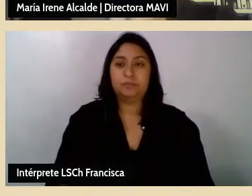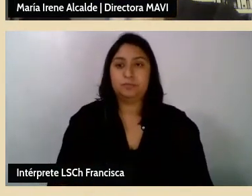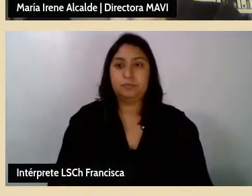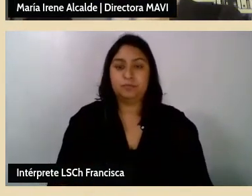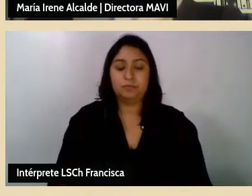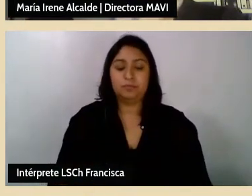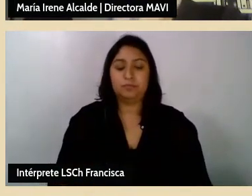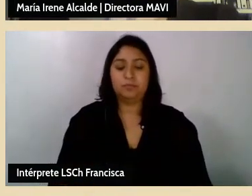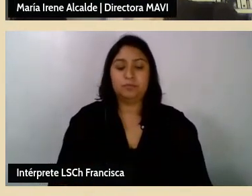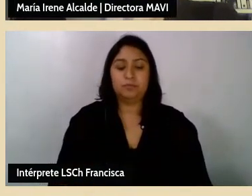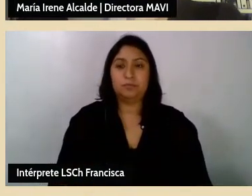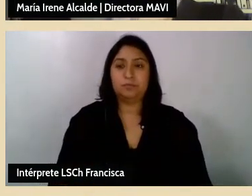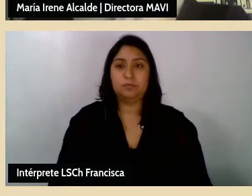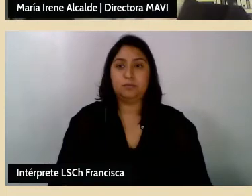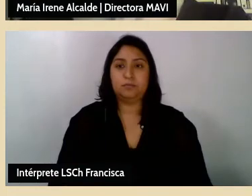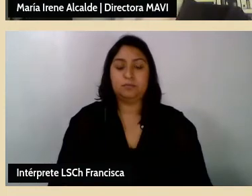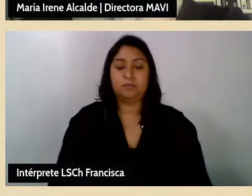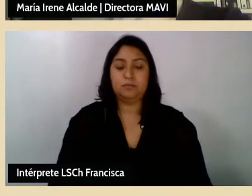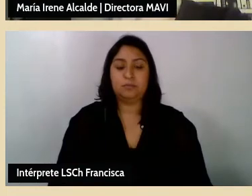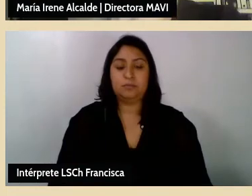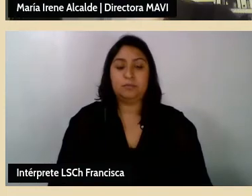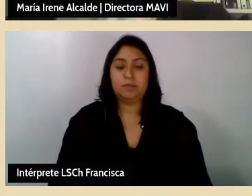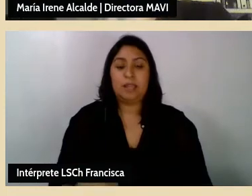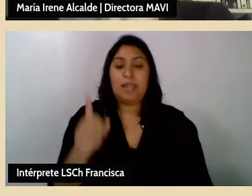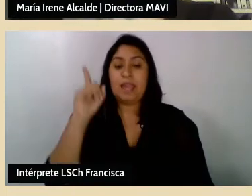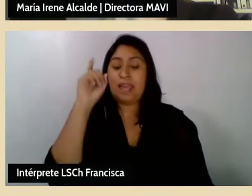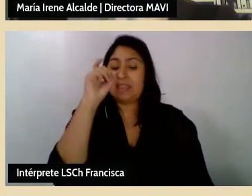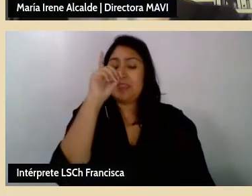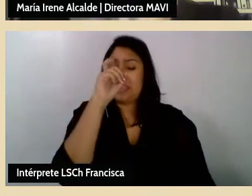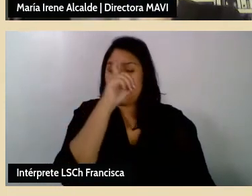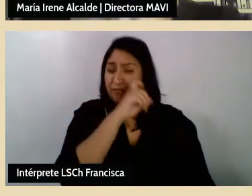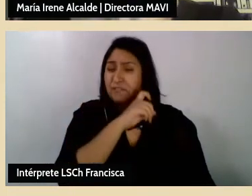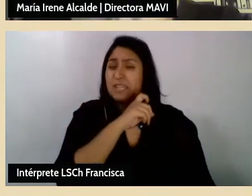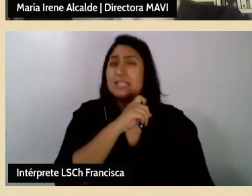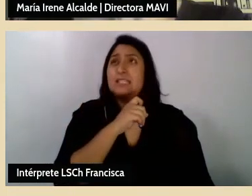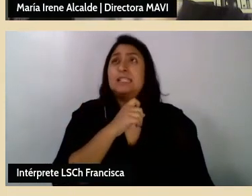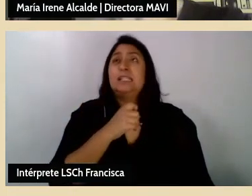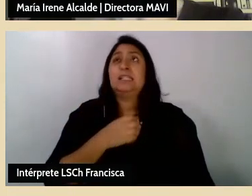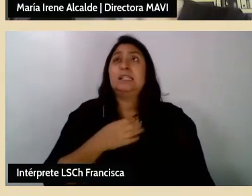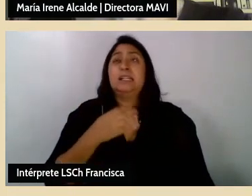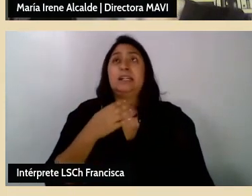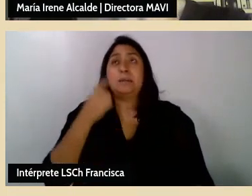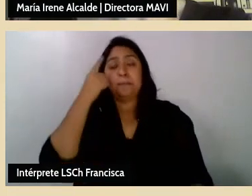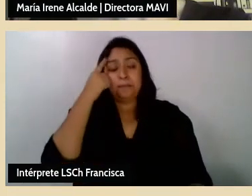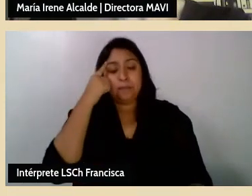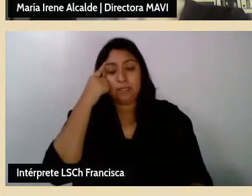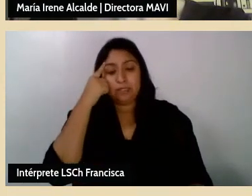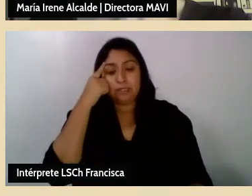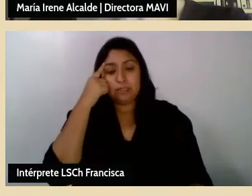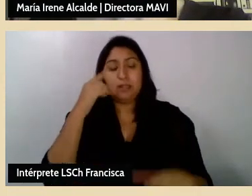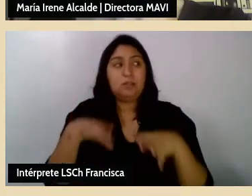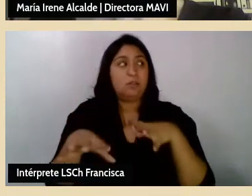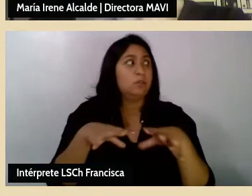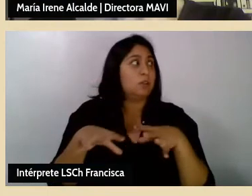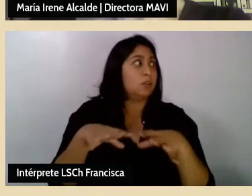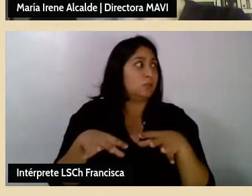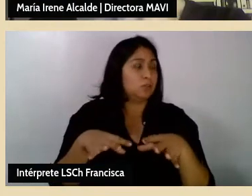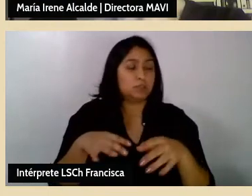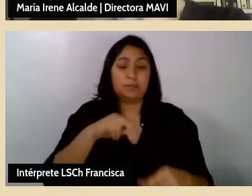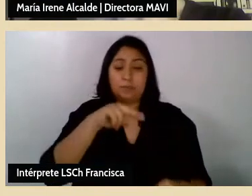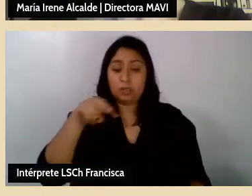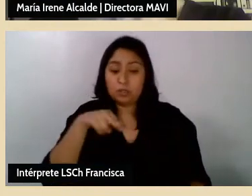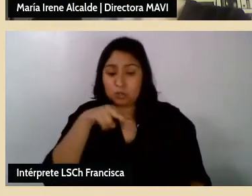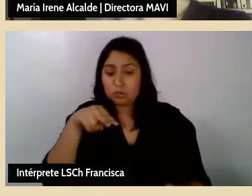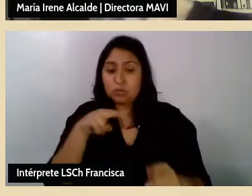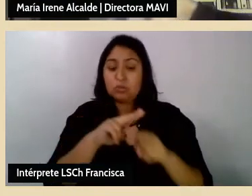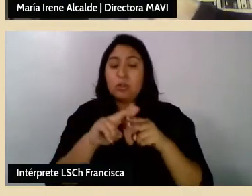Bueno, es difícil, ¿eh? Es difícil de digerir una cosa así, ¿no? Nosotros hemos hecho